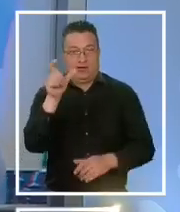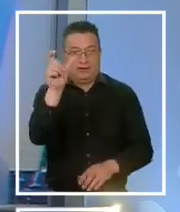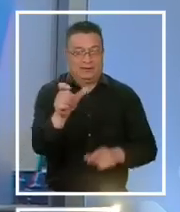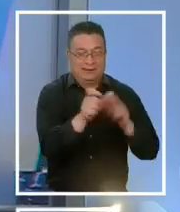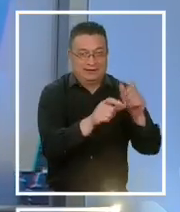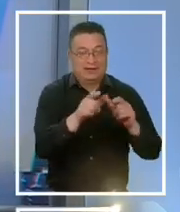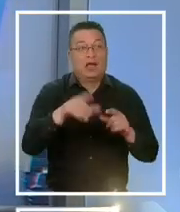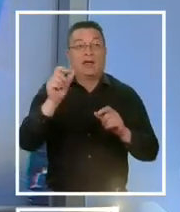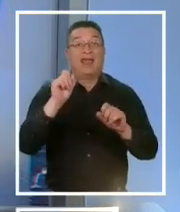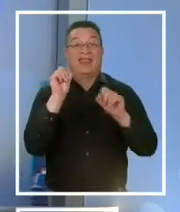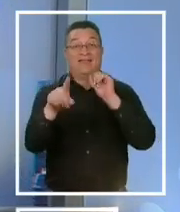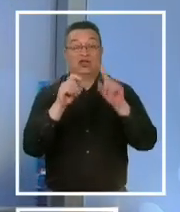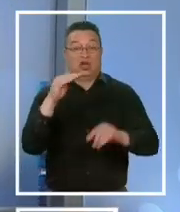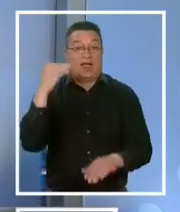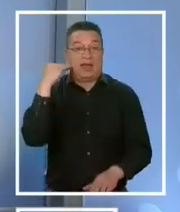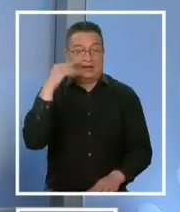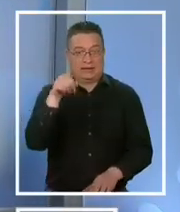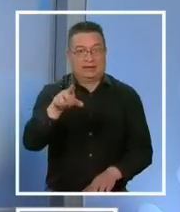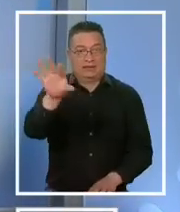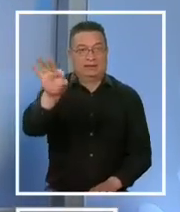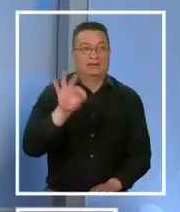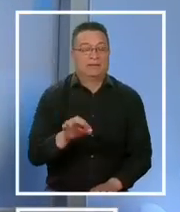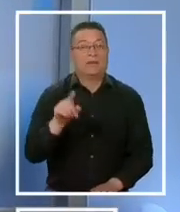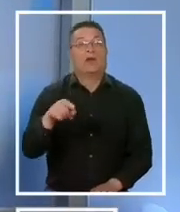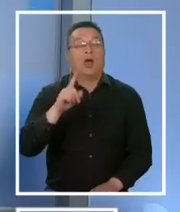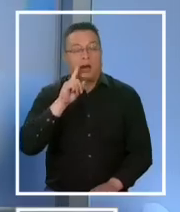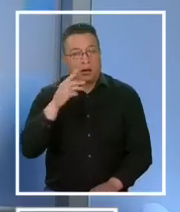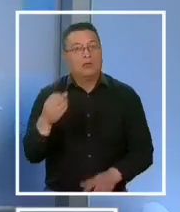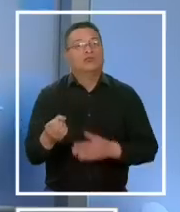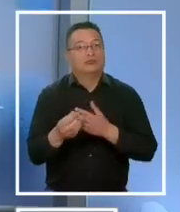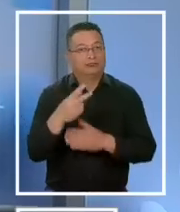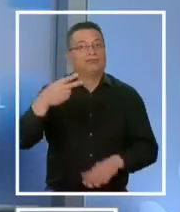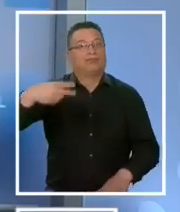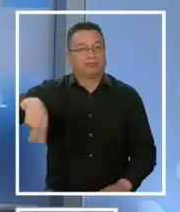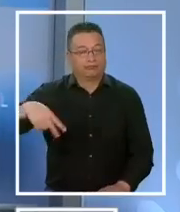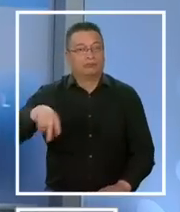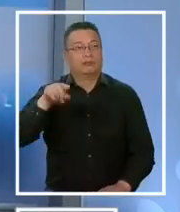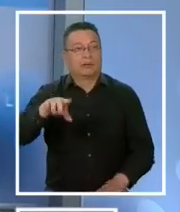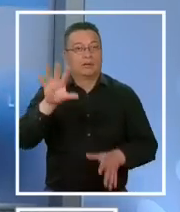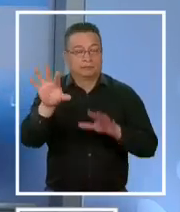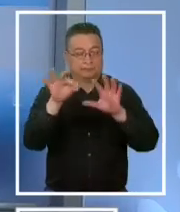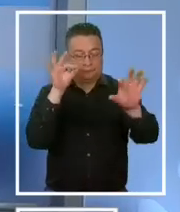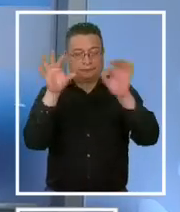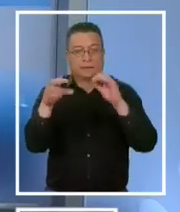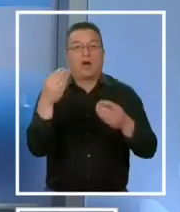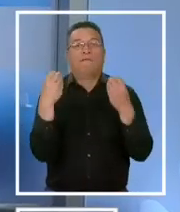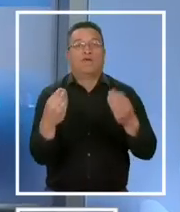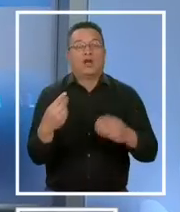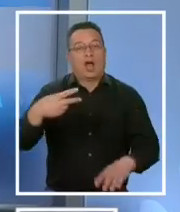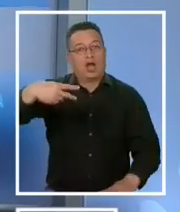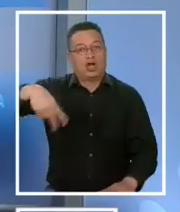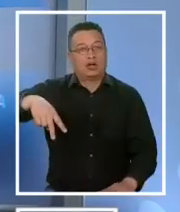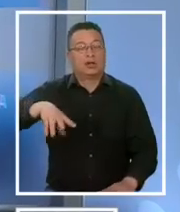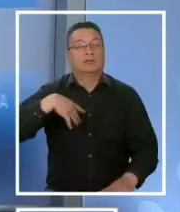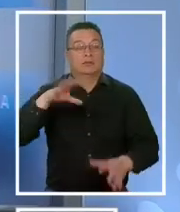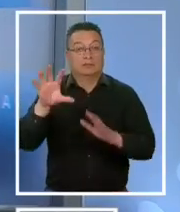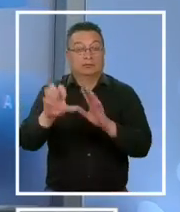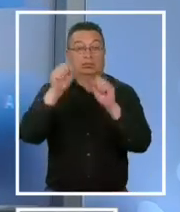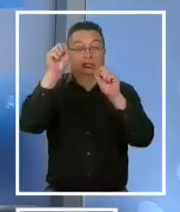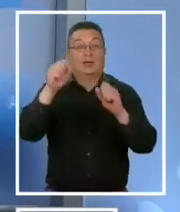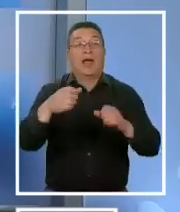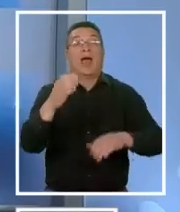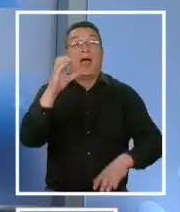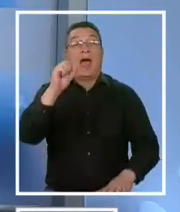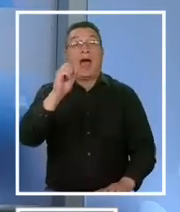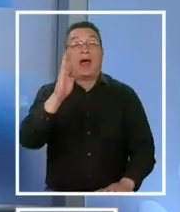a estar con la defensora de la niñez Oye tenemos novedades porque rescataron una muy buena noticia rescataron al cabo de